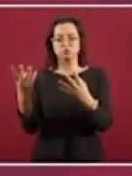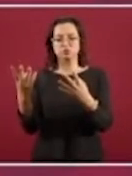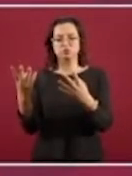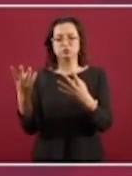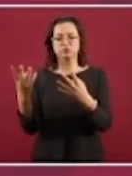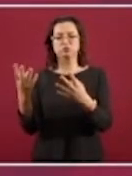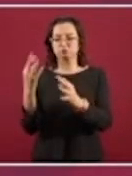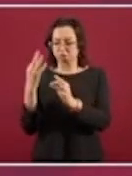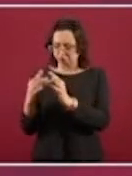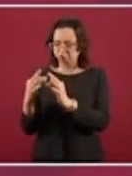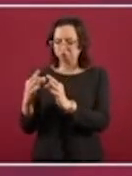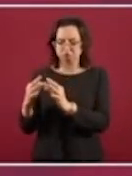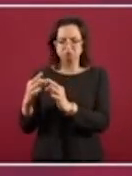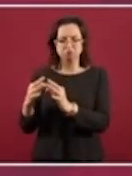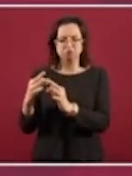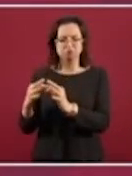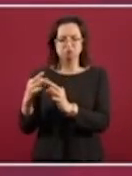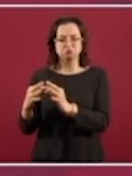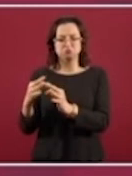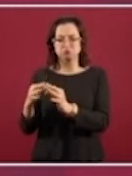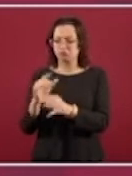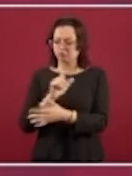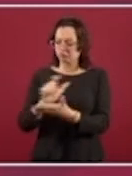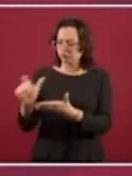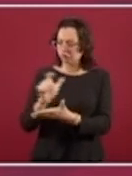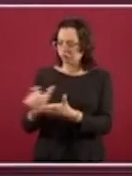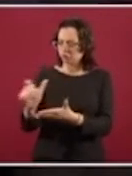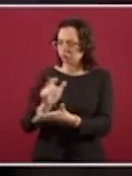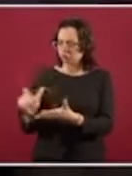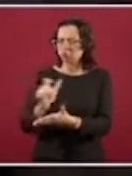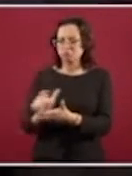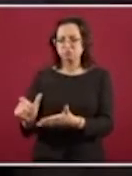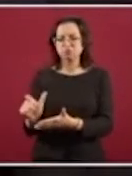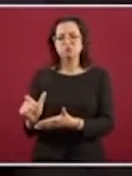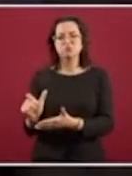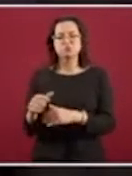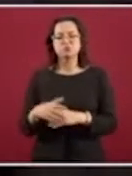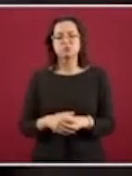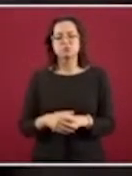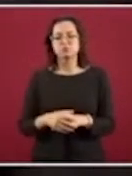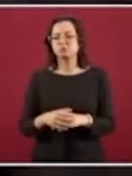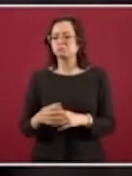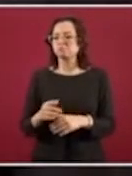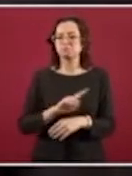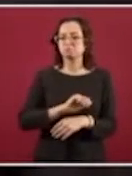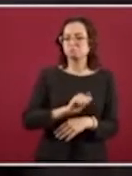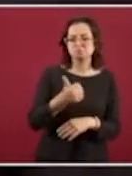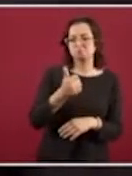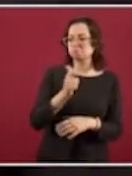sí cumplieron con pagarle a los trabajadores, cuántas no.